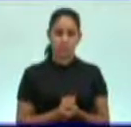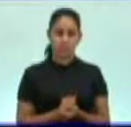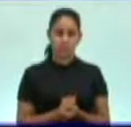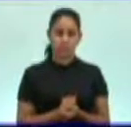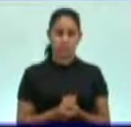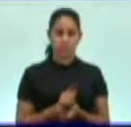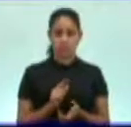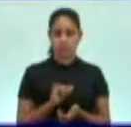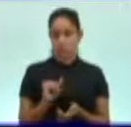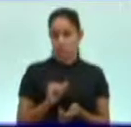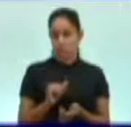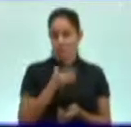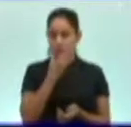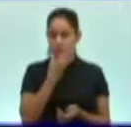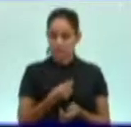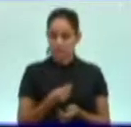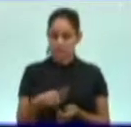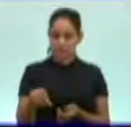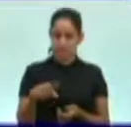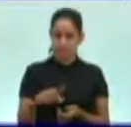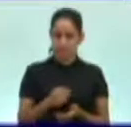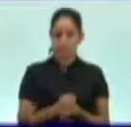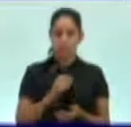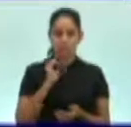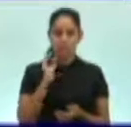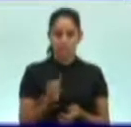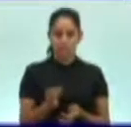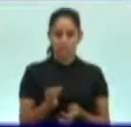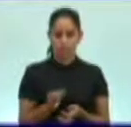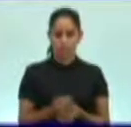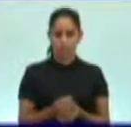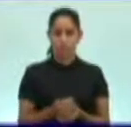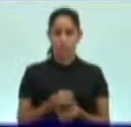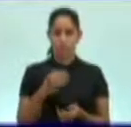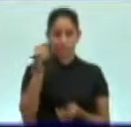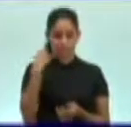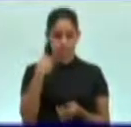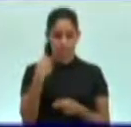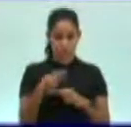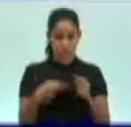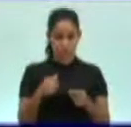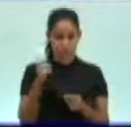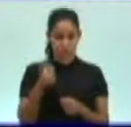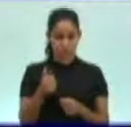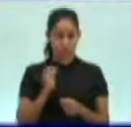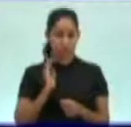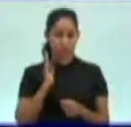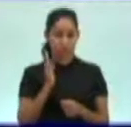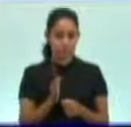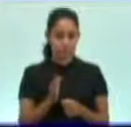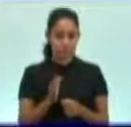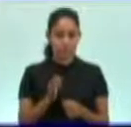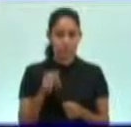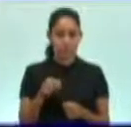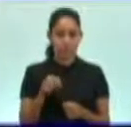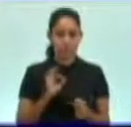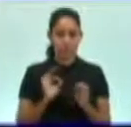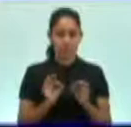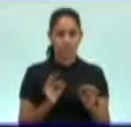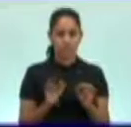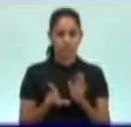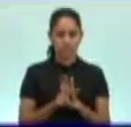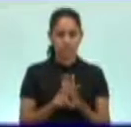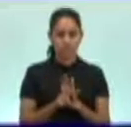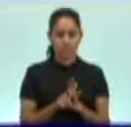estos tiempos harán uso correcto de lo que establece esta ley y resolución, me